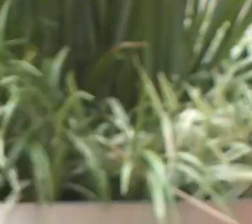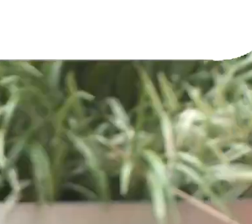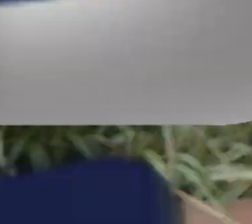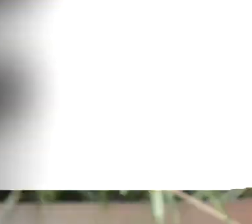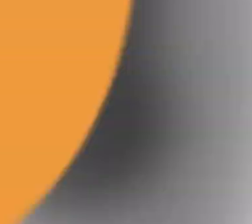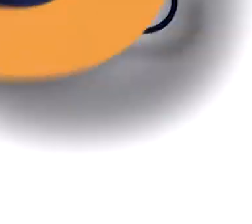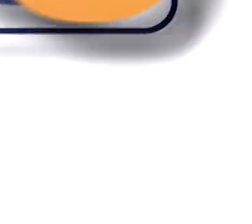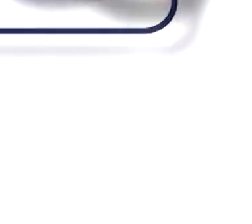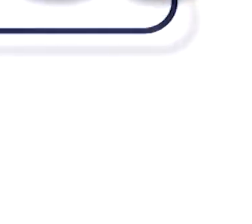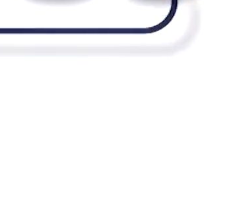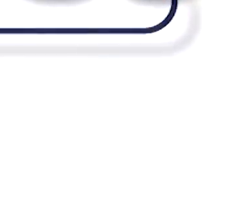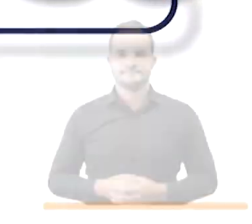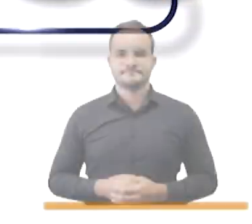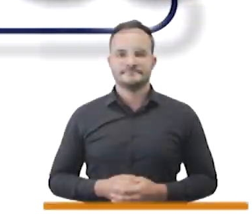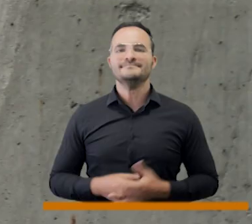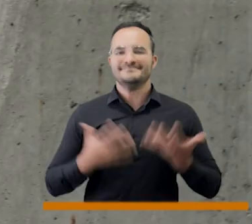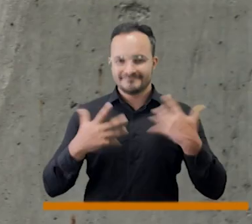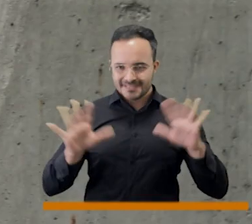Medellín.